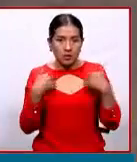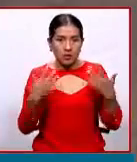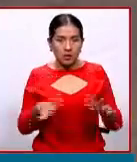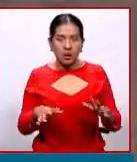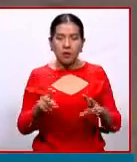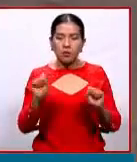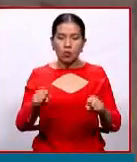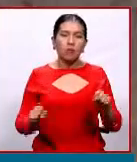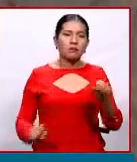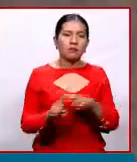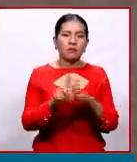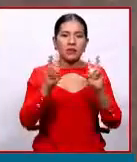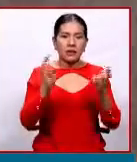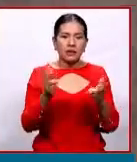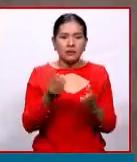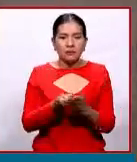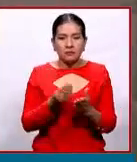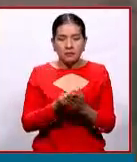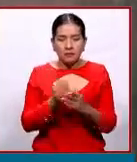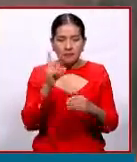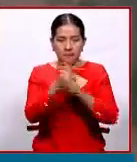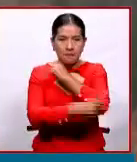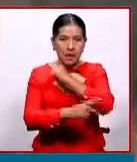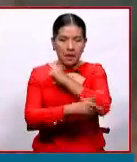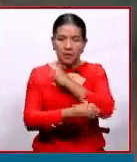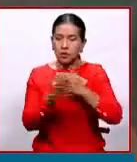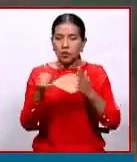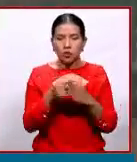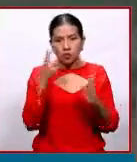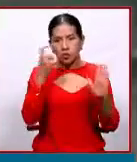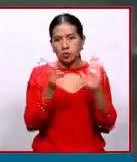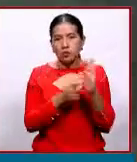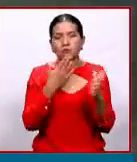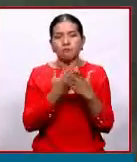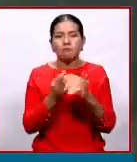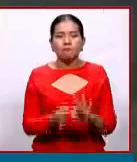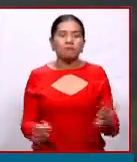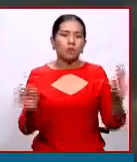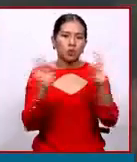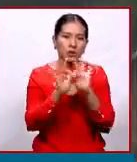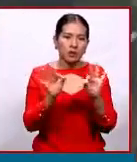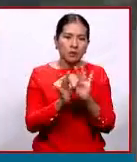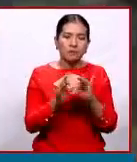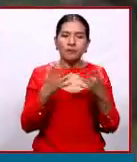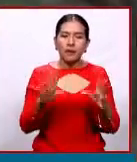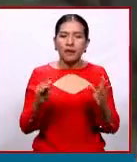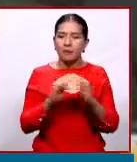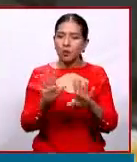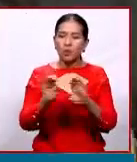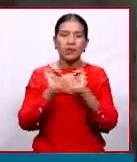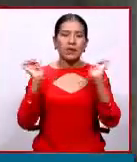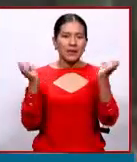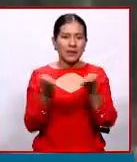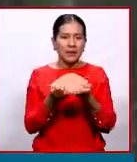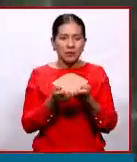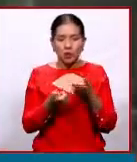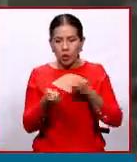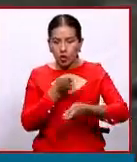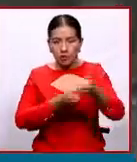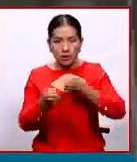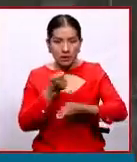poder generar ingresos al país ha sido notoria, ha sido importante. Ha habido un muy buen trabajo desde el equipo comercial